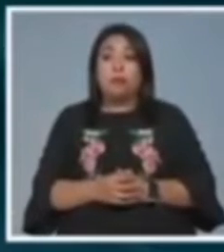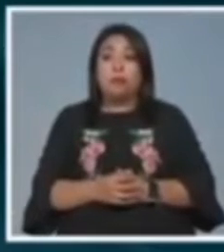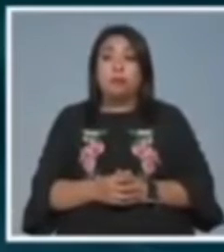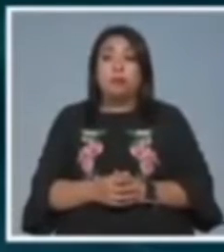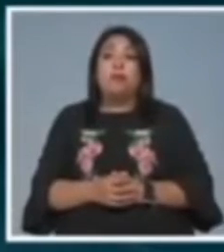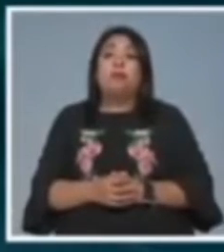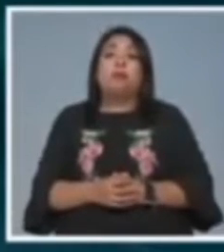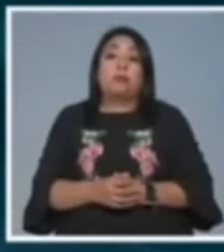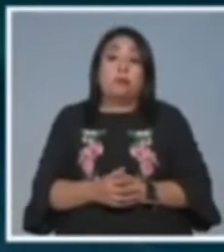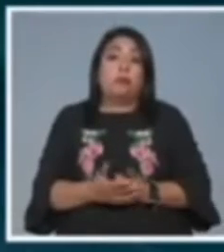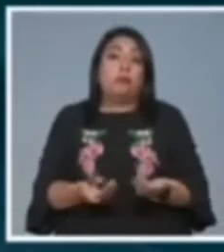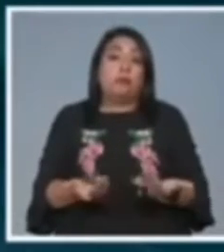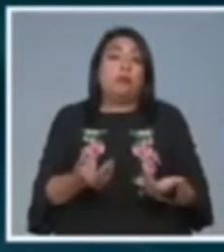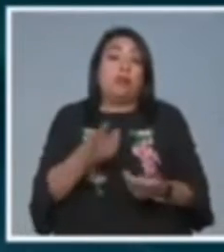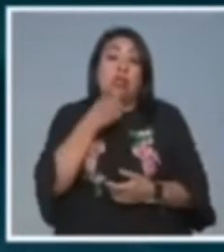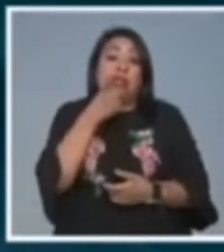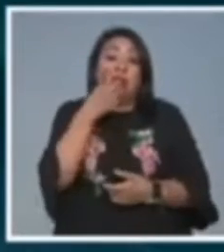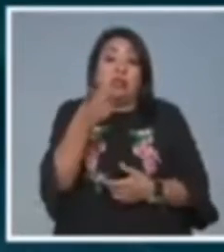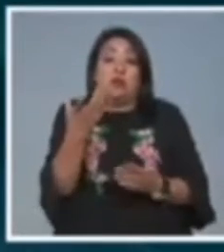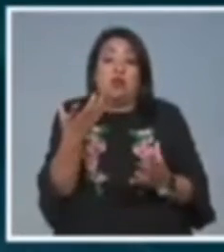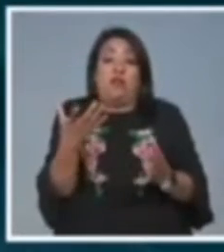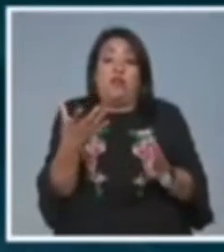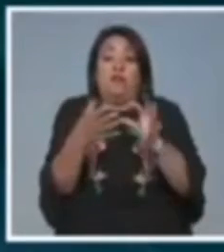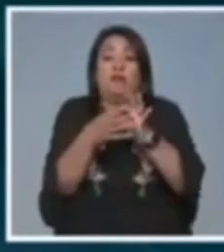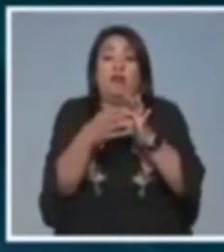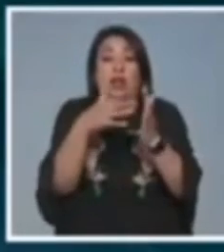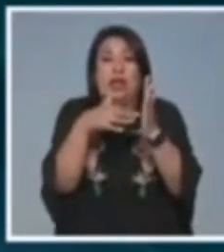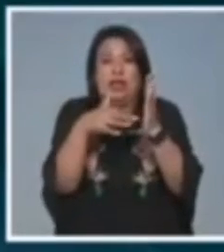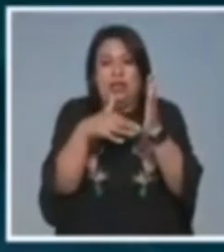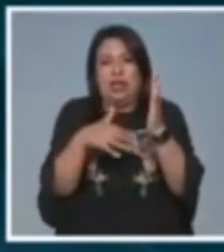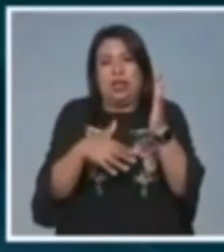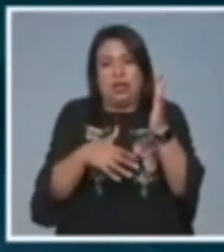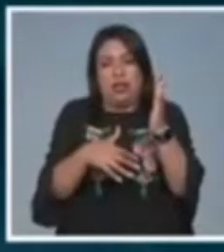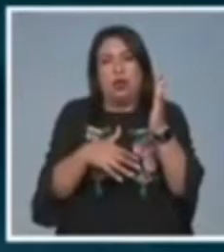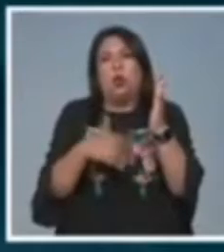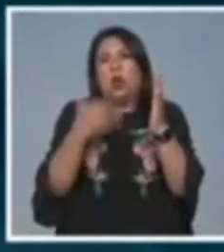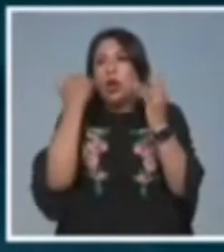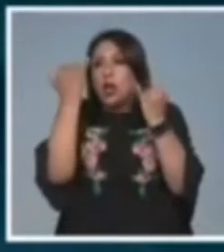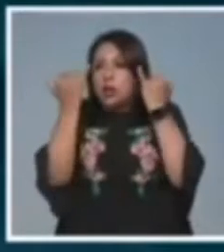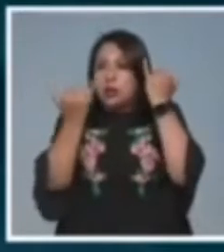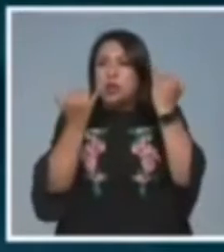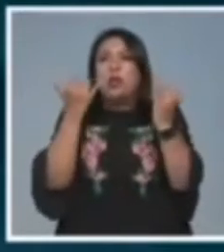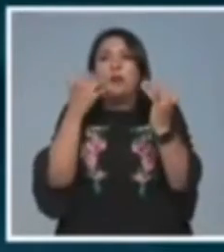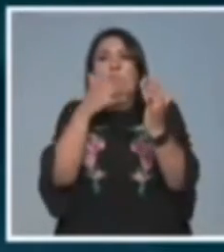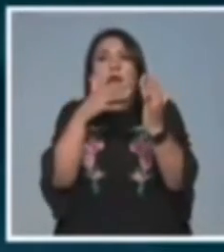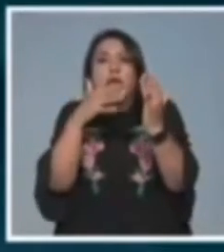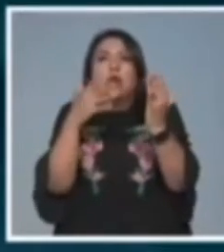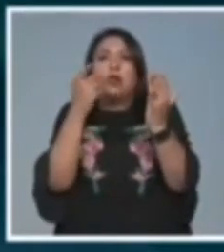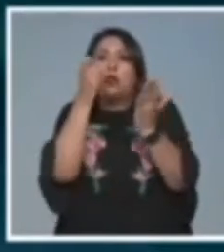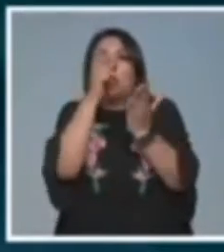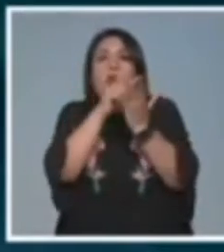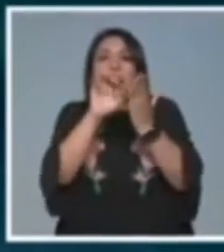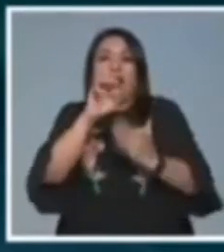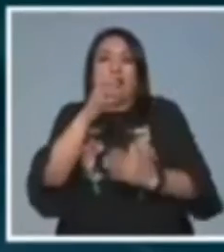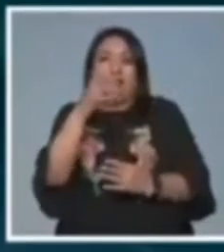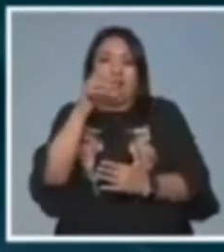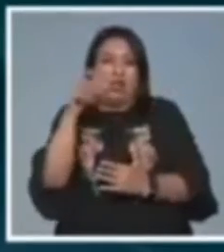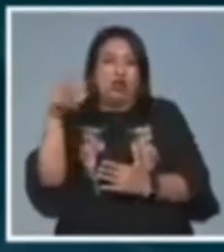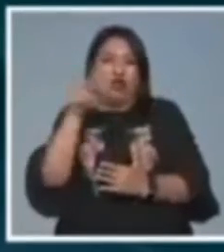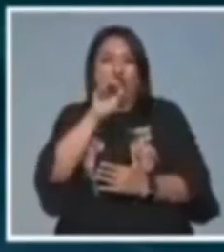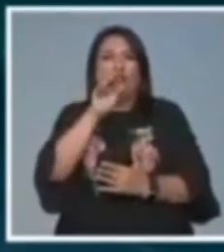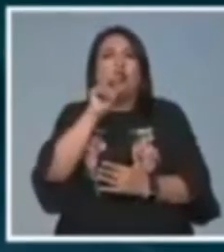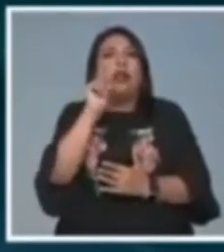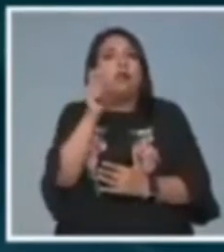lo que se puede decir que hermanada a la literatura creativa y la literatura ensayística de fuentes es